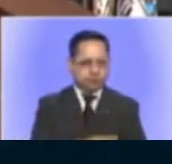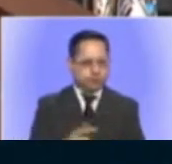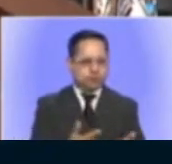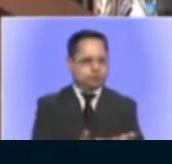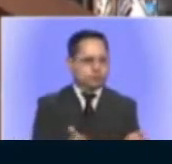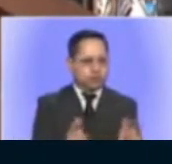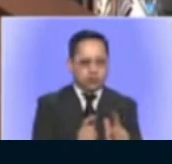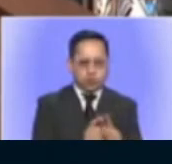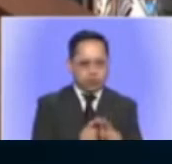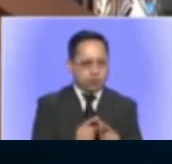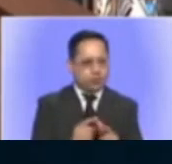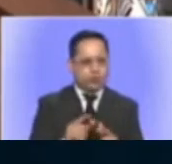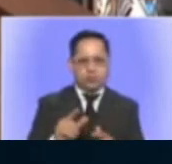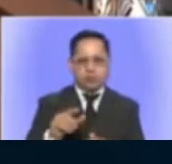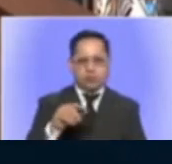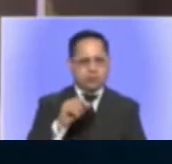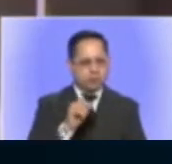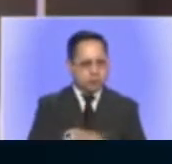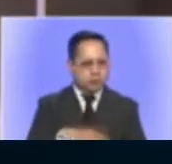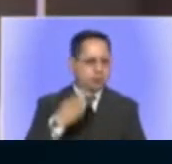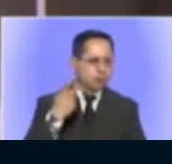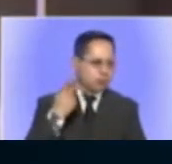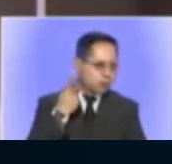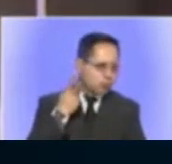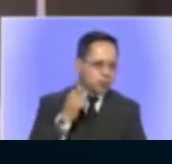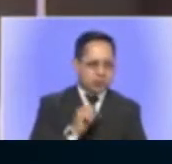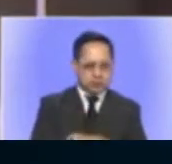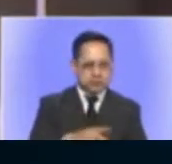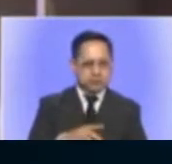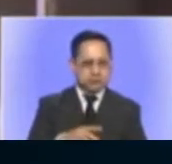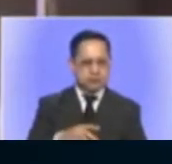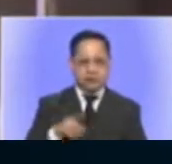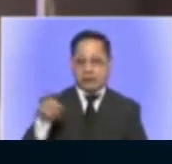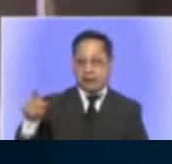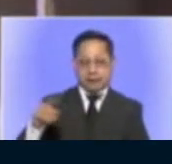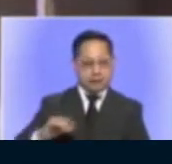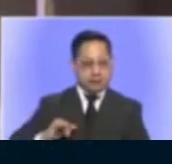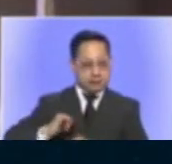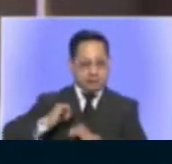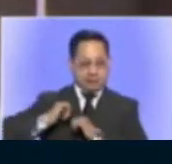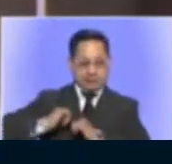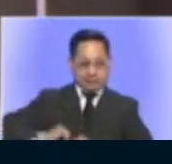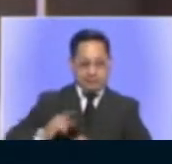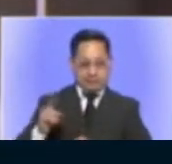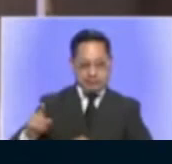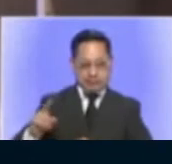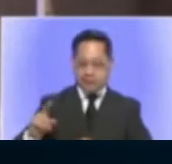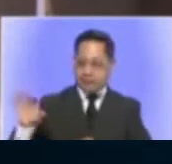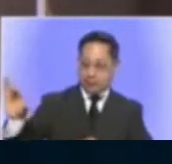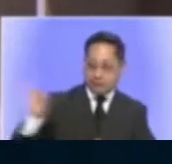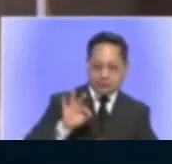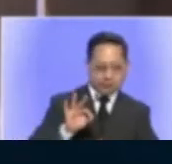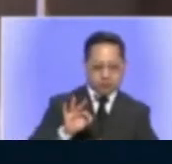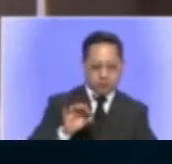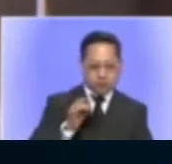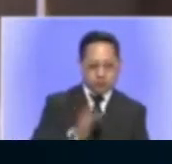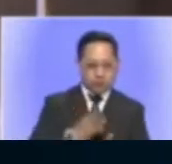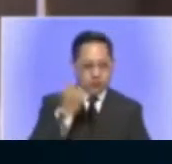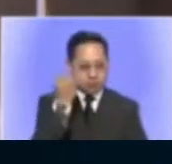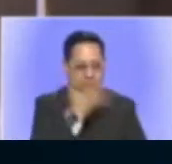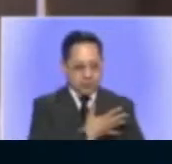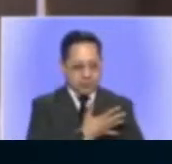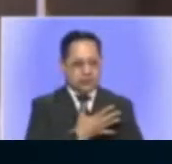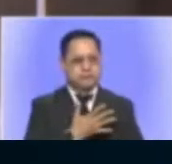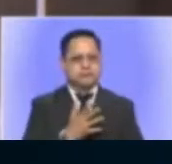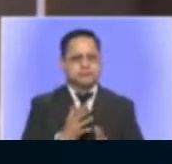sin vincularla con el cargo que ejerce esta sala superior ya tiene una sólida línea